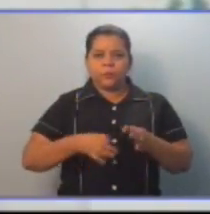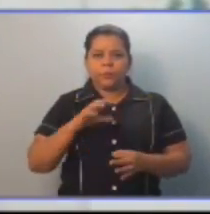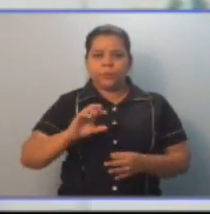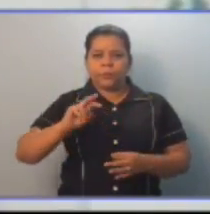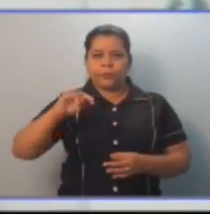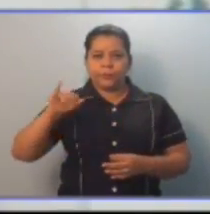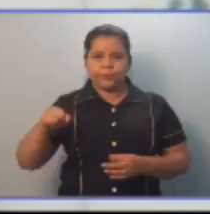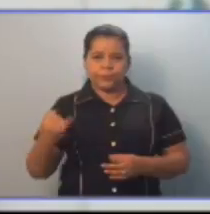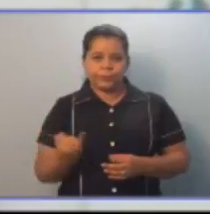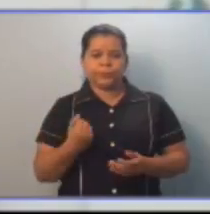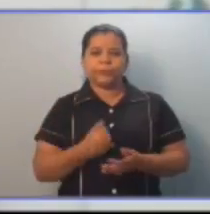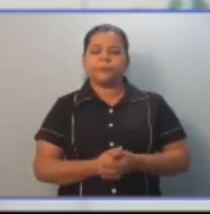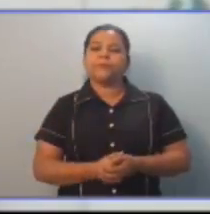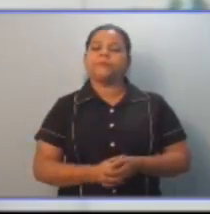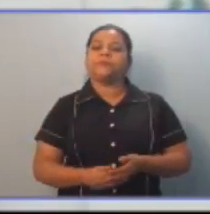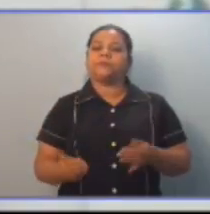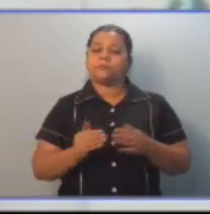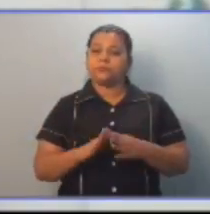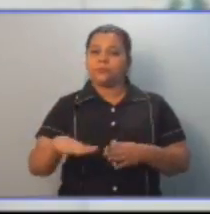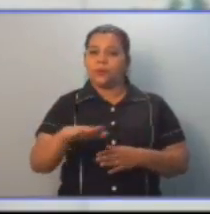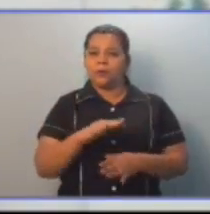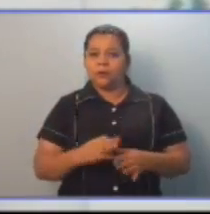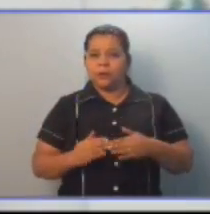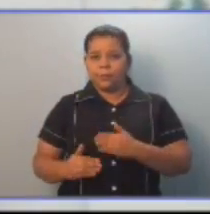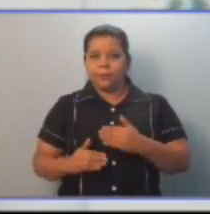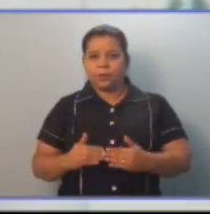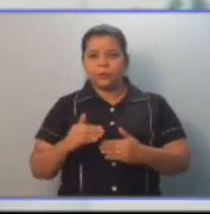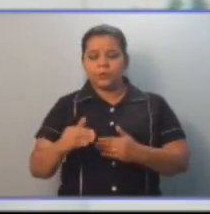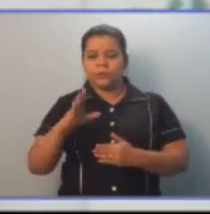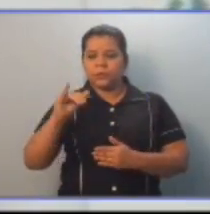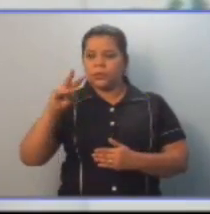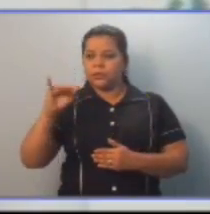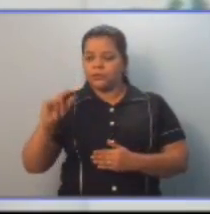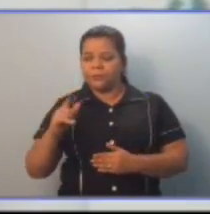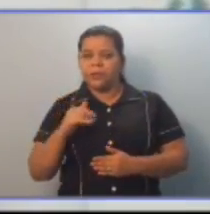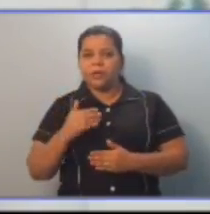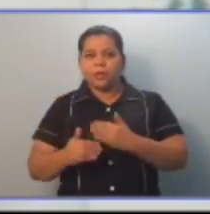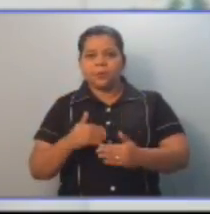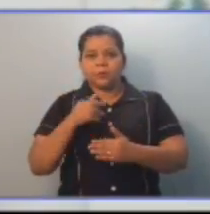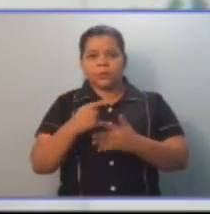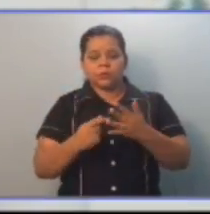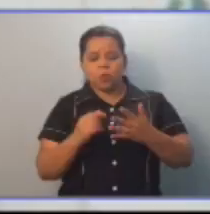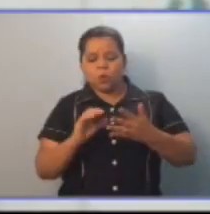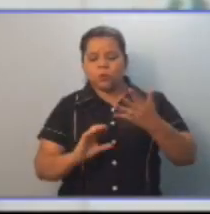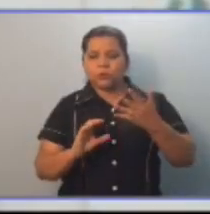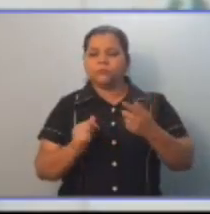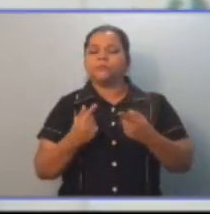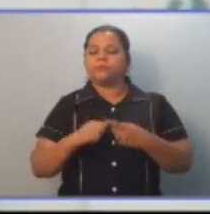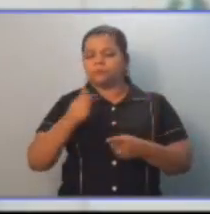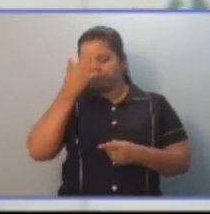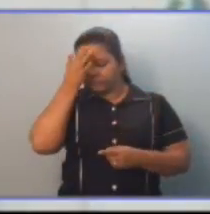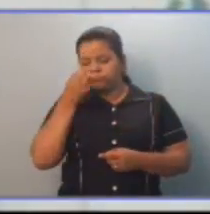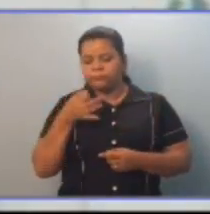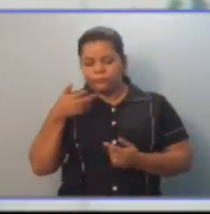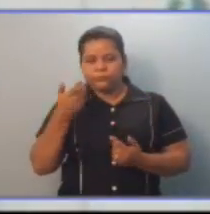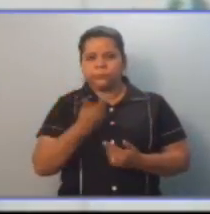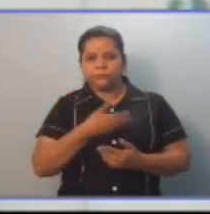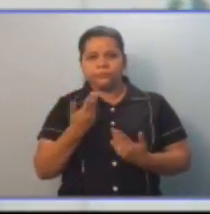de la Judicatura, como digo, en el área procesal, procesal civil y procesal constitucional, y creo que esto me ha ayudado a